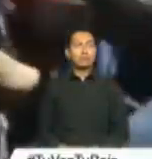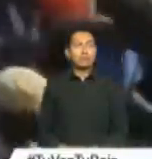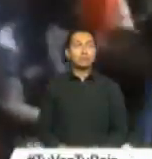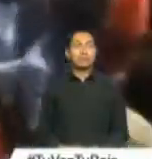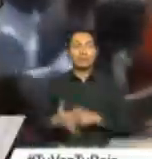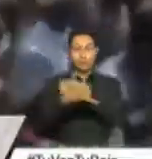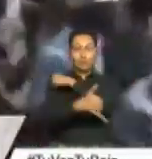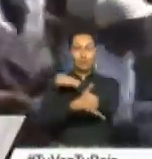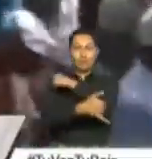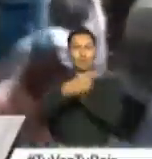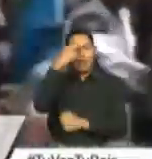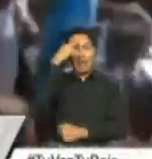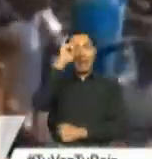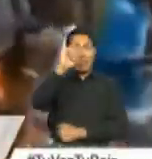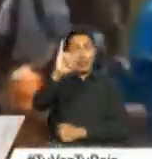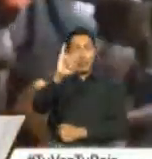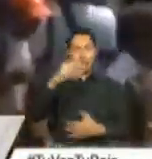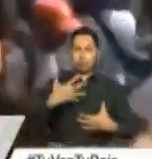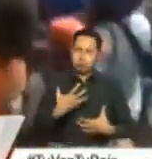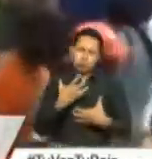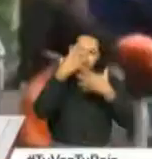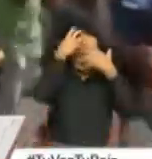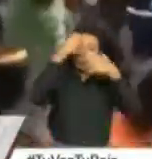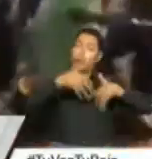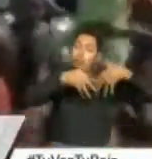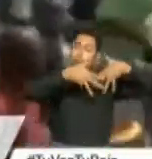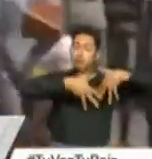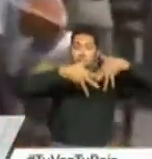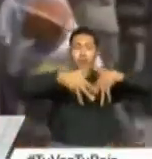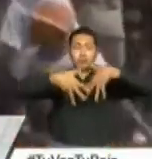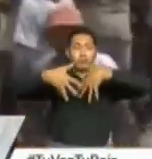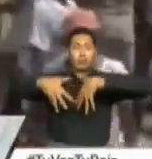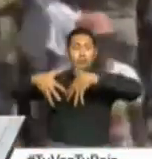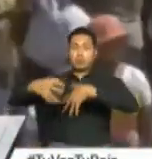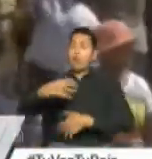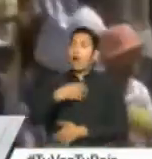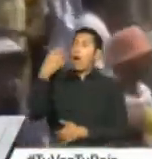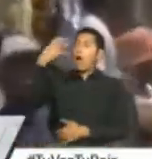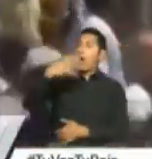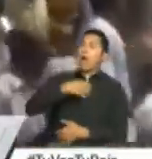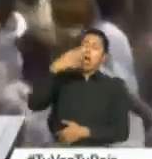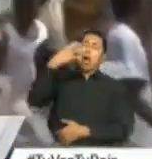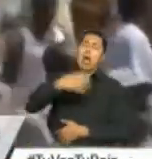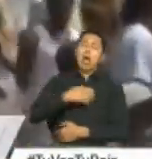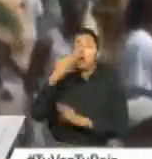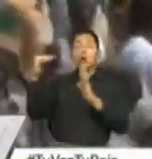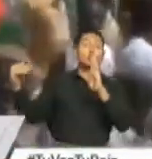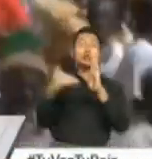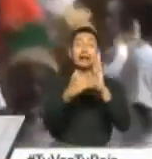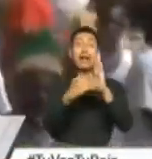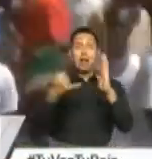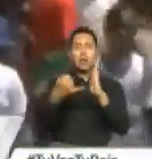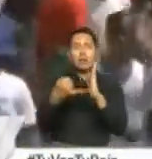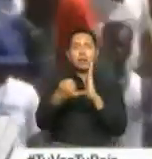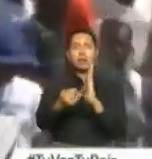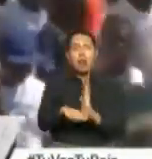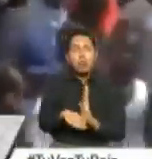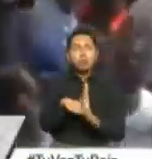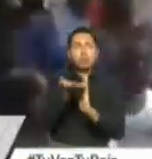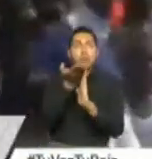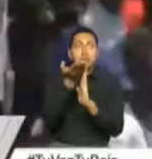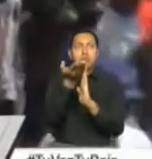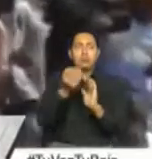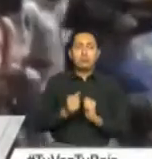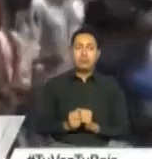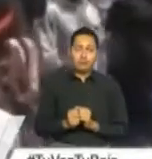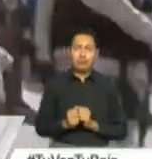La cólera popular no disminuye en Haití, donde continúan las protestas multitudinarias contra las subidas de impuestos. Presupuesto